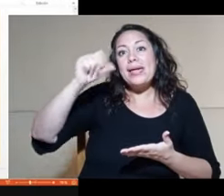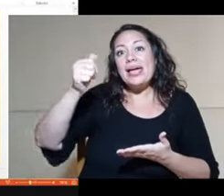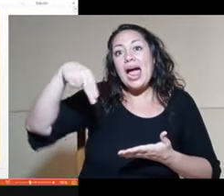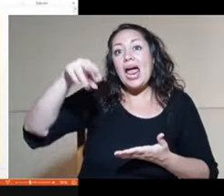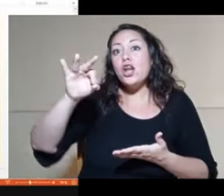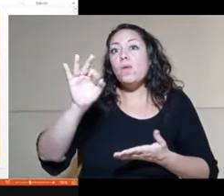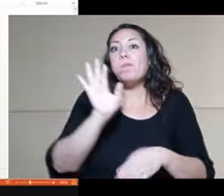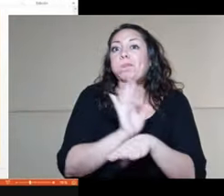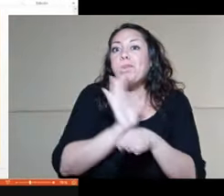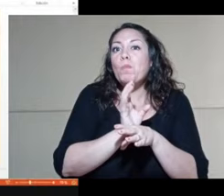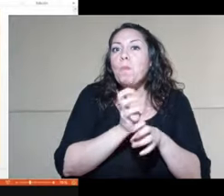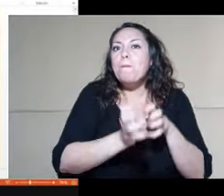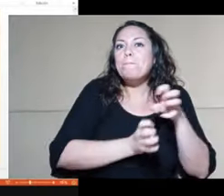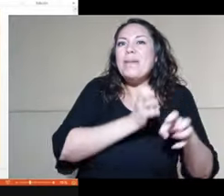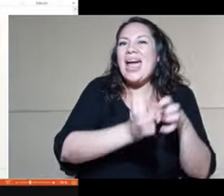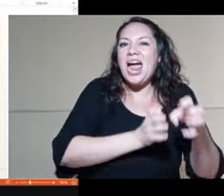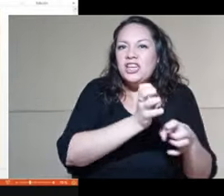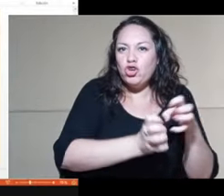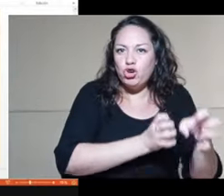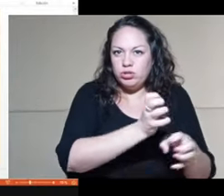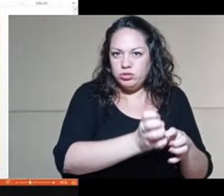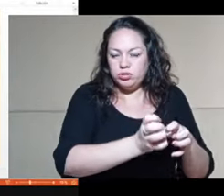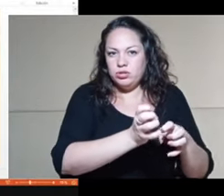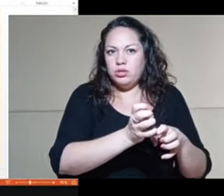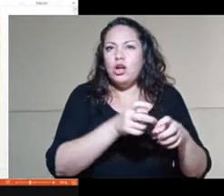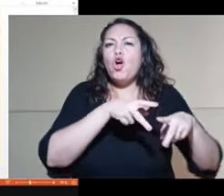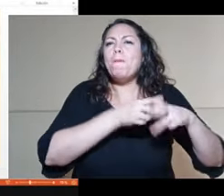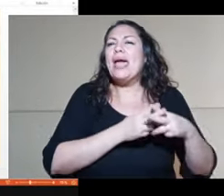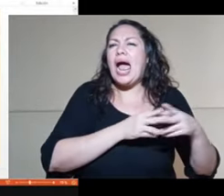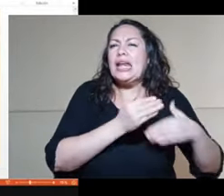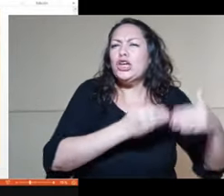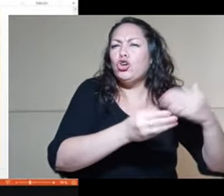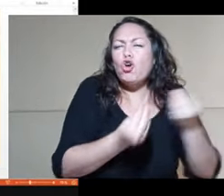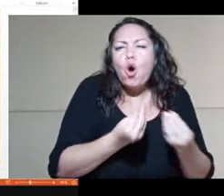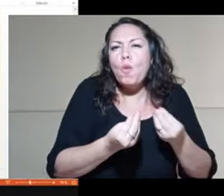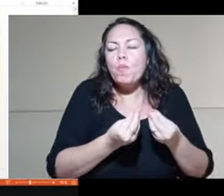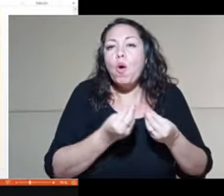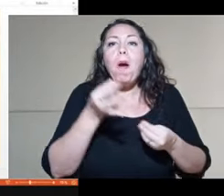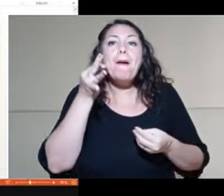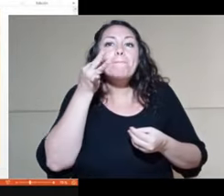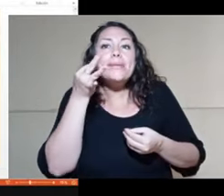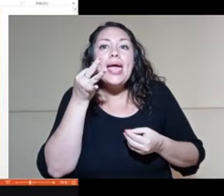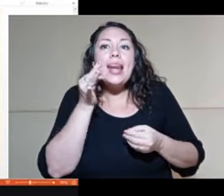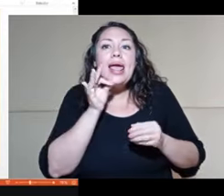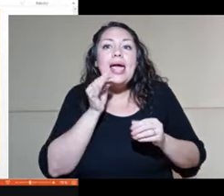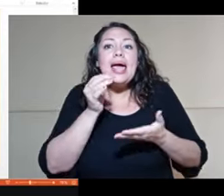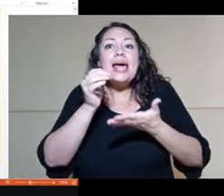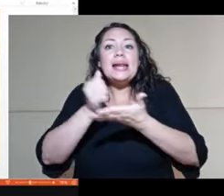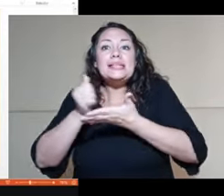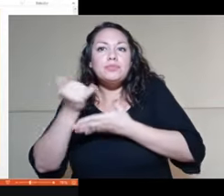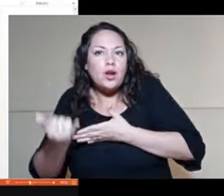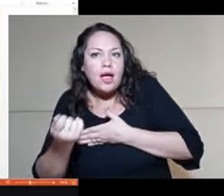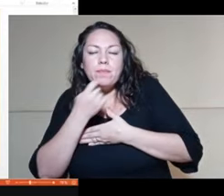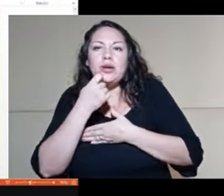palabra mecano, quiere decir mecánico, ¿sí? O de formación mecánica. Los mecanorreceptores son todos los receptores que nosotros tenemos en la